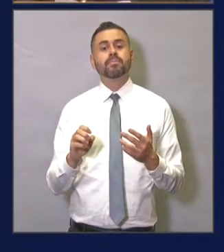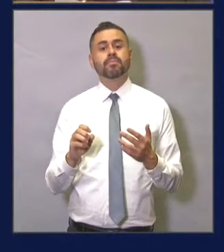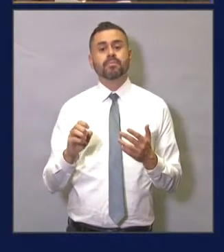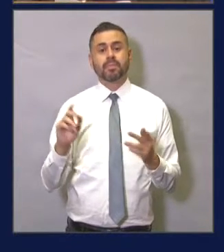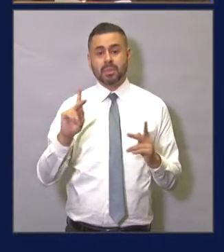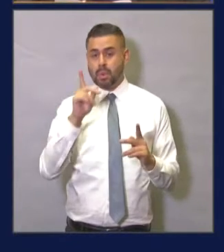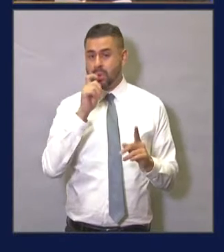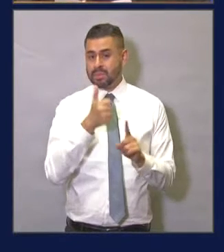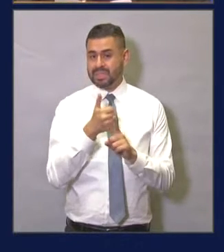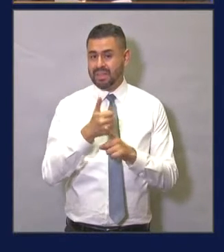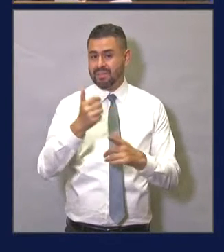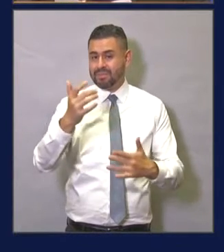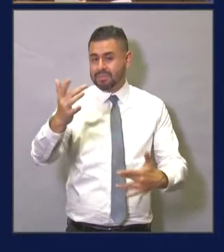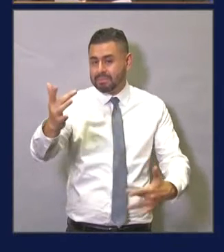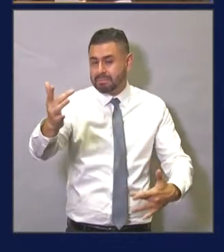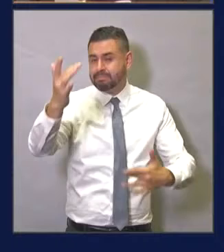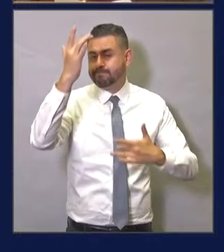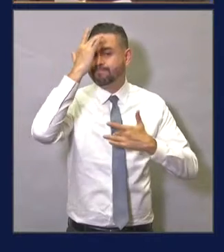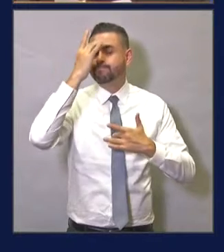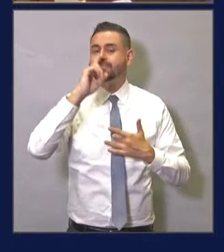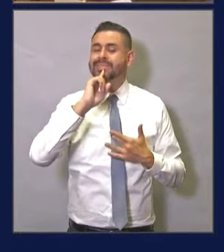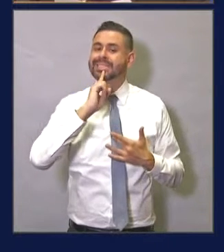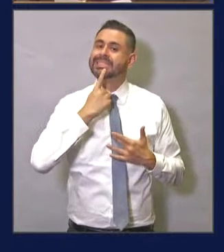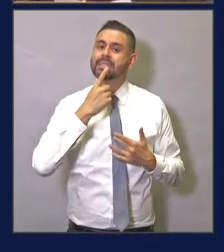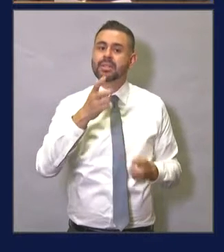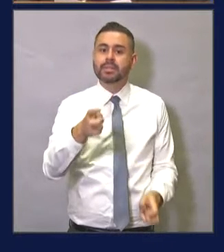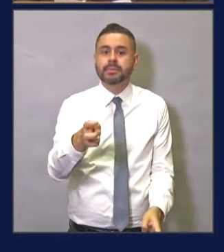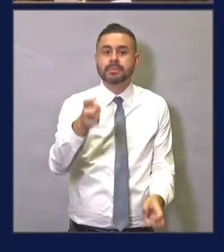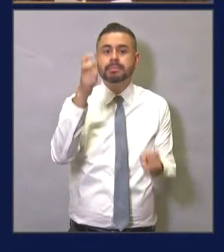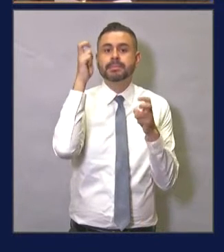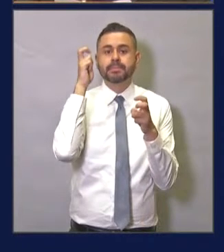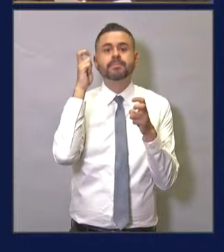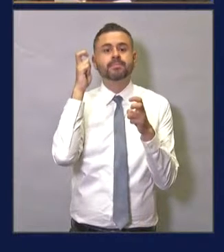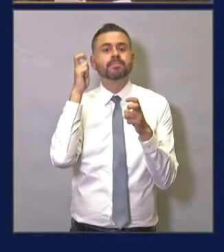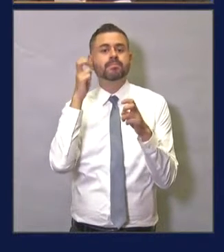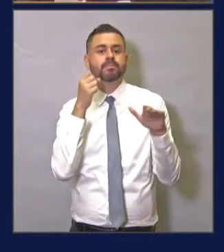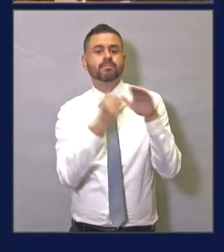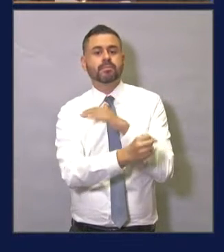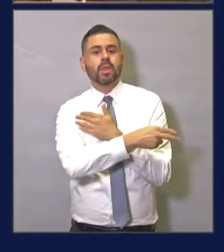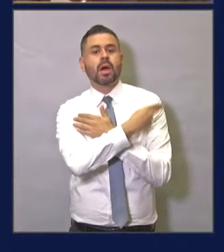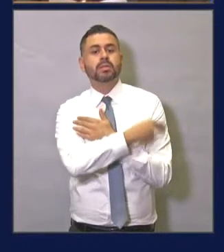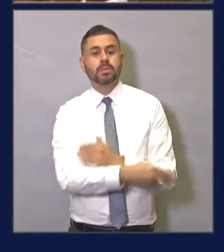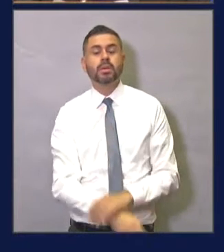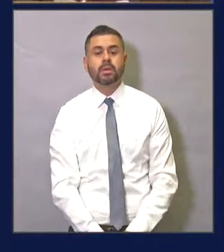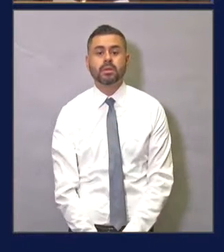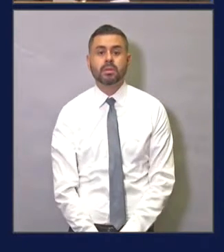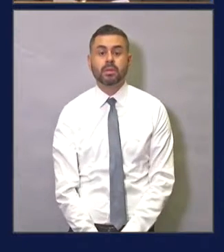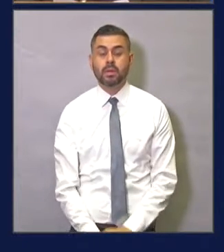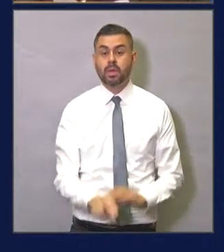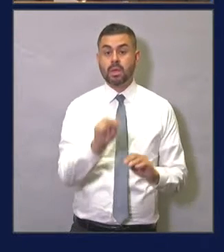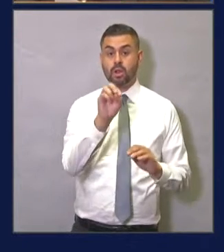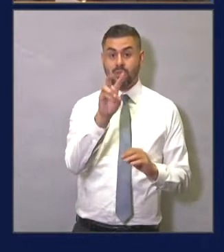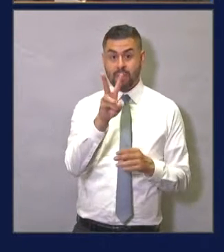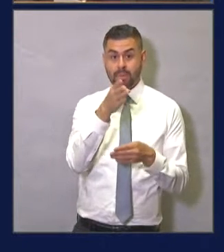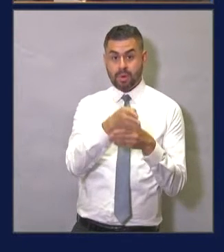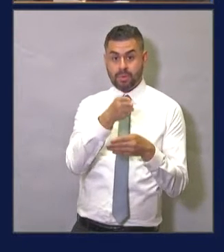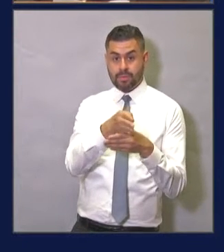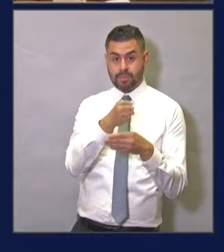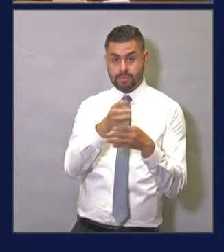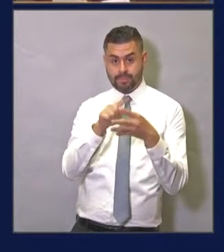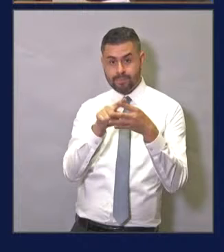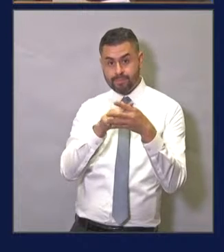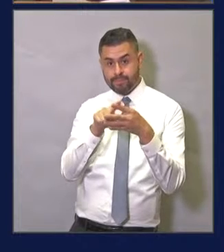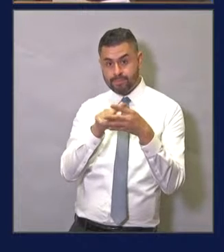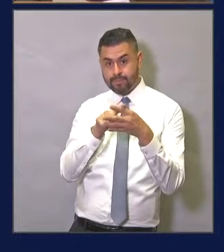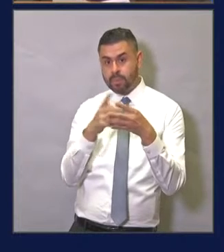enferman gravemente por COVID-19 y requieren hospitalización. Desde principios de noviembre, la cantidad